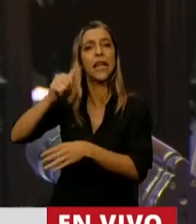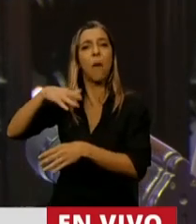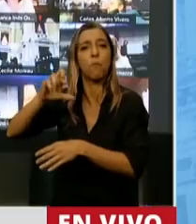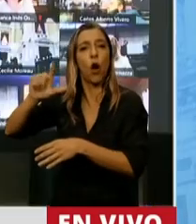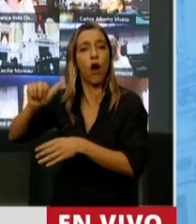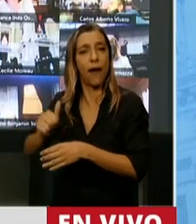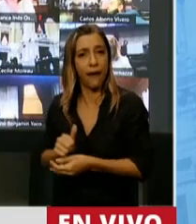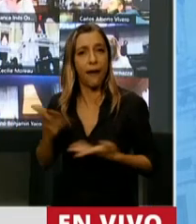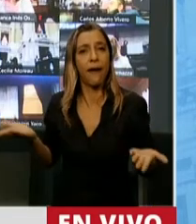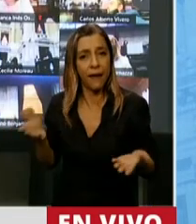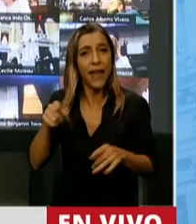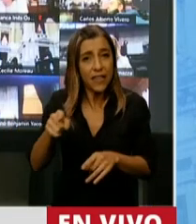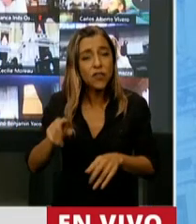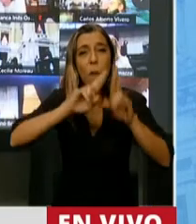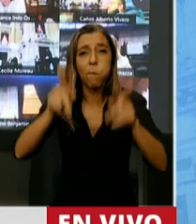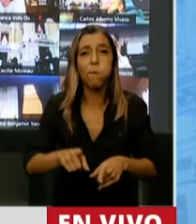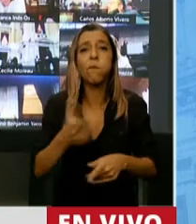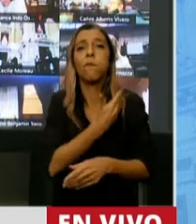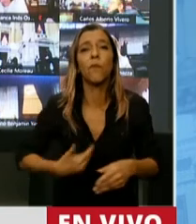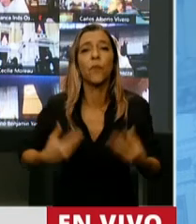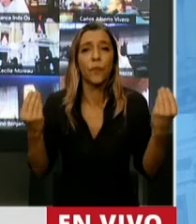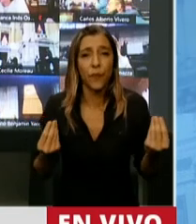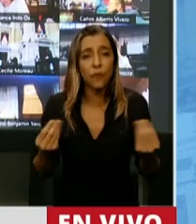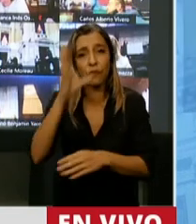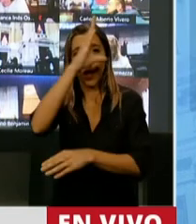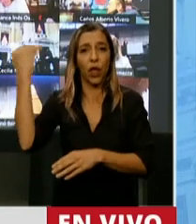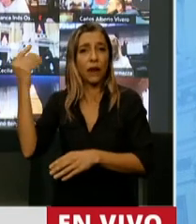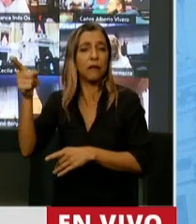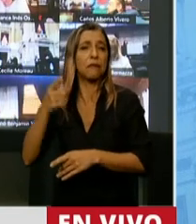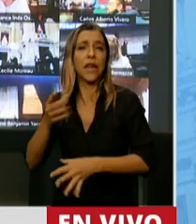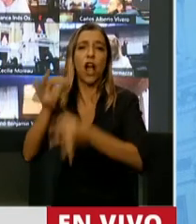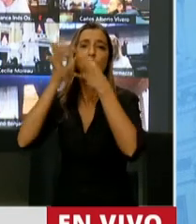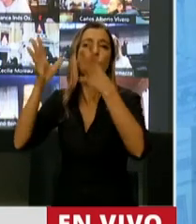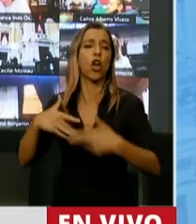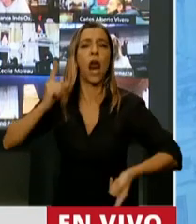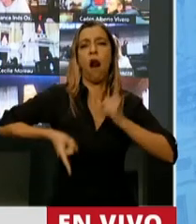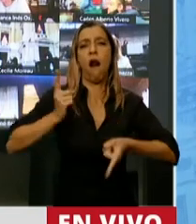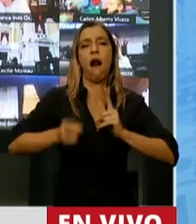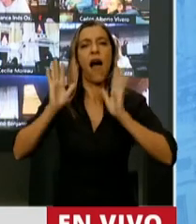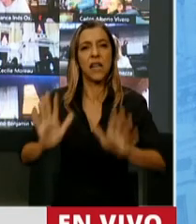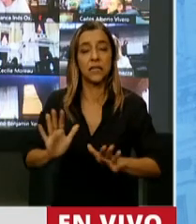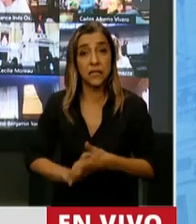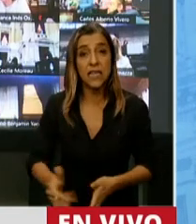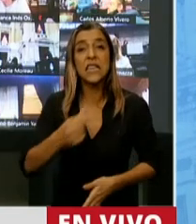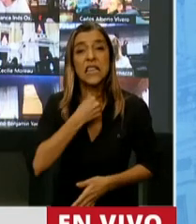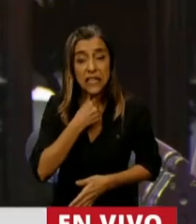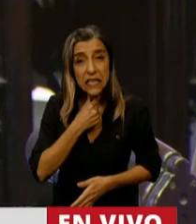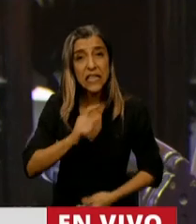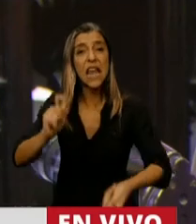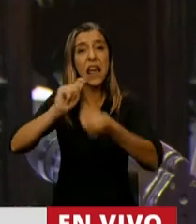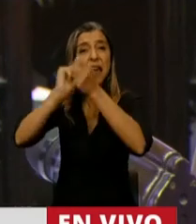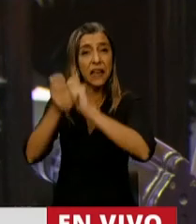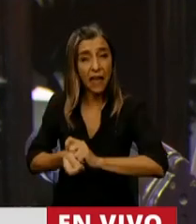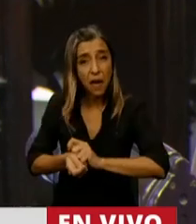plan del gobierno es la impunidad de Cristina. Si van a cambiar el gabinete para lavarle la cara a